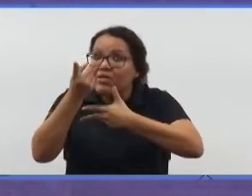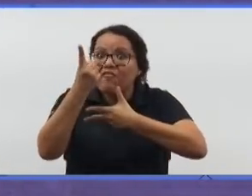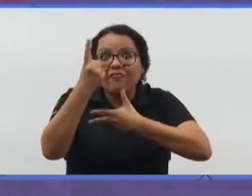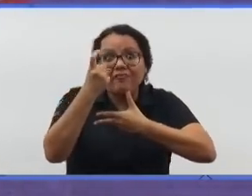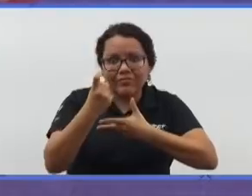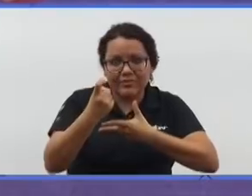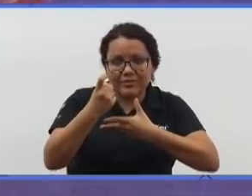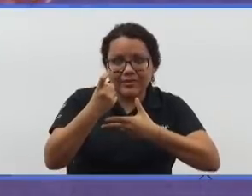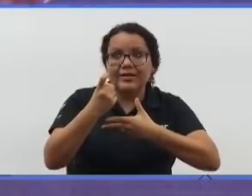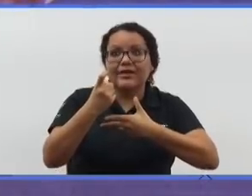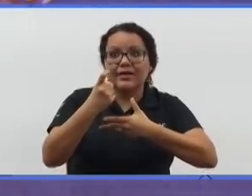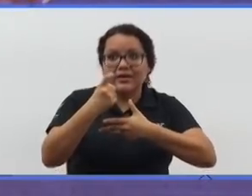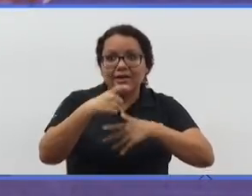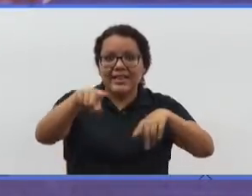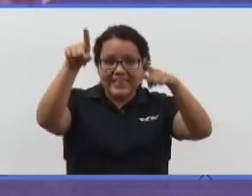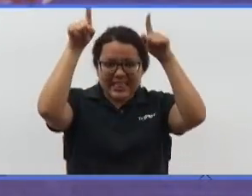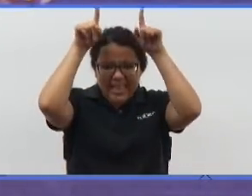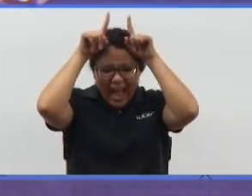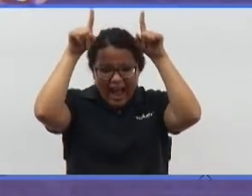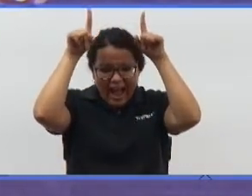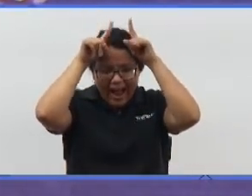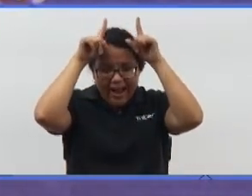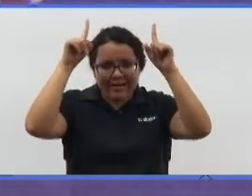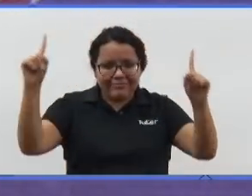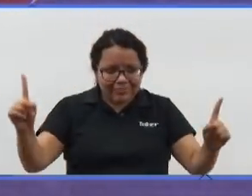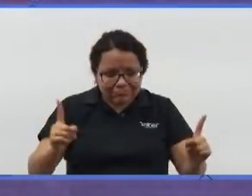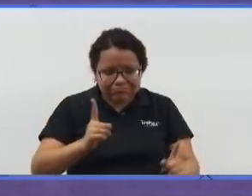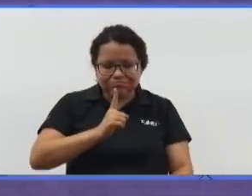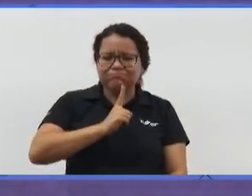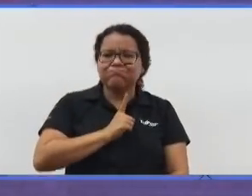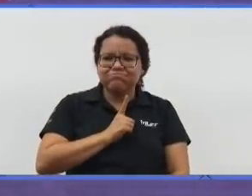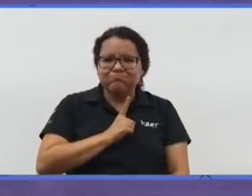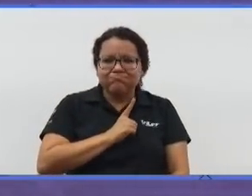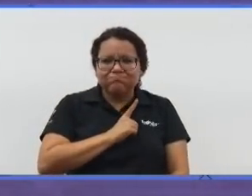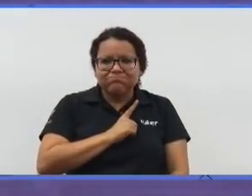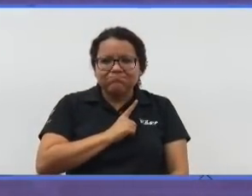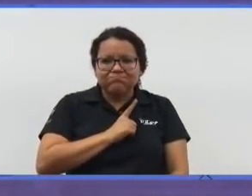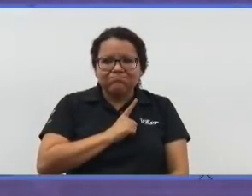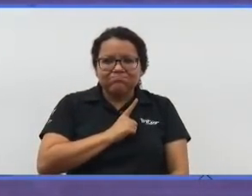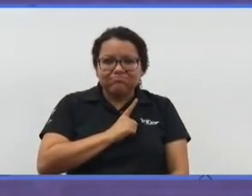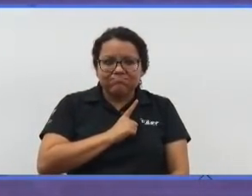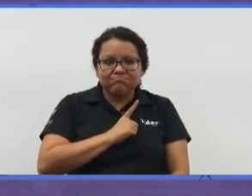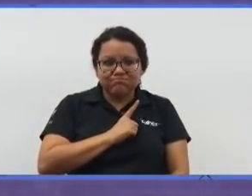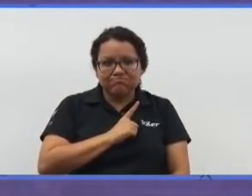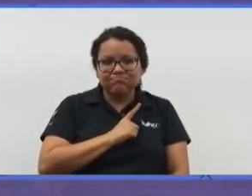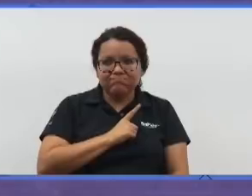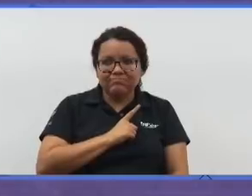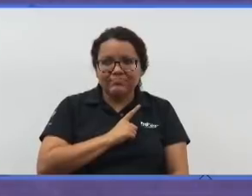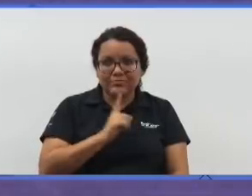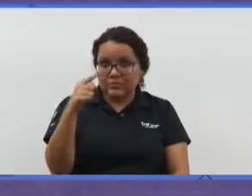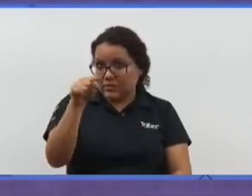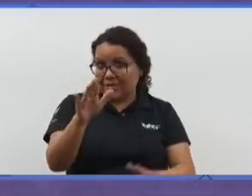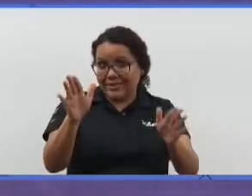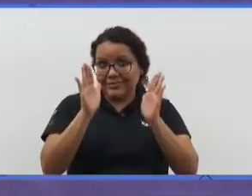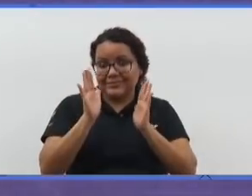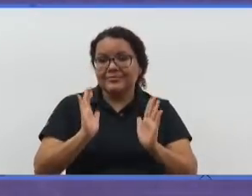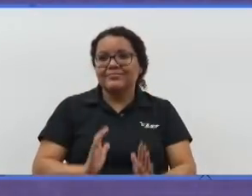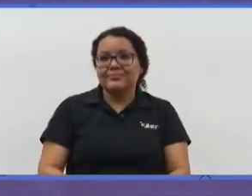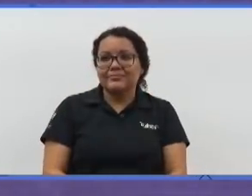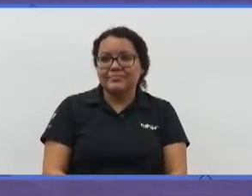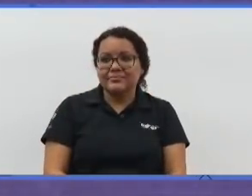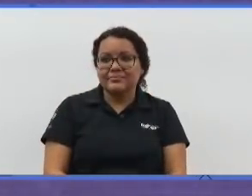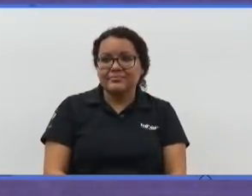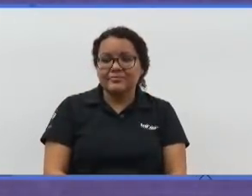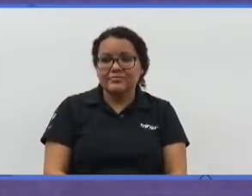satanás no puede reclamar lindo punto de vista una expresión a lo que digo